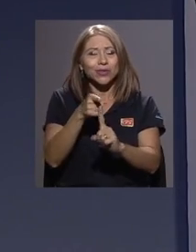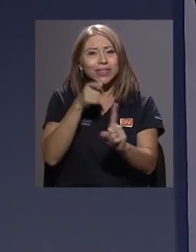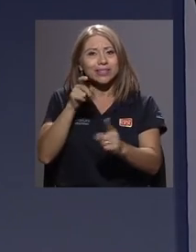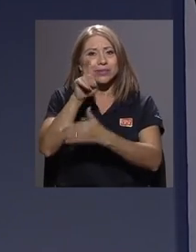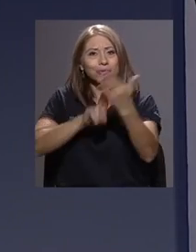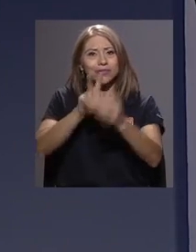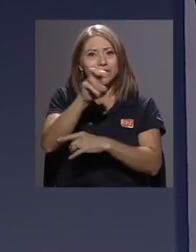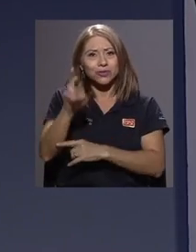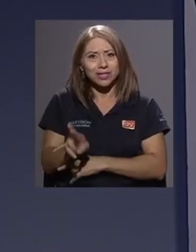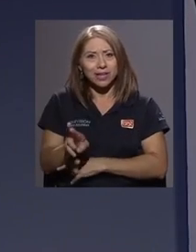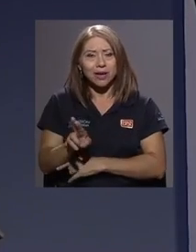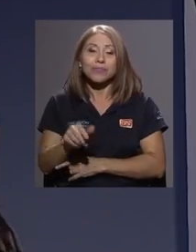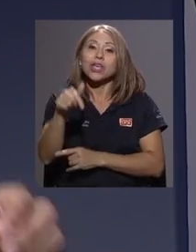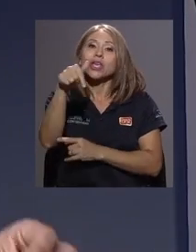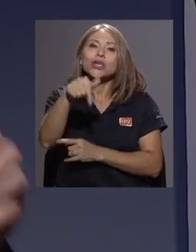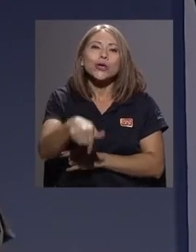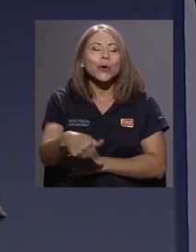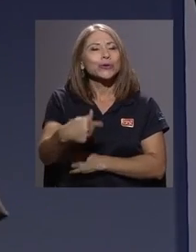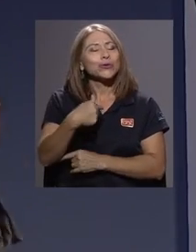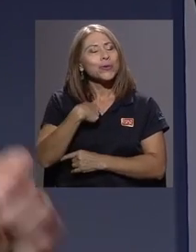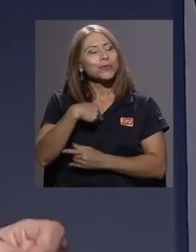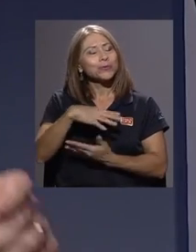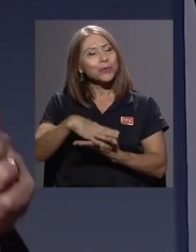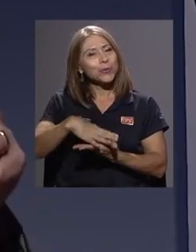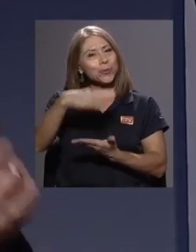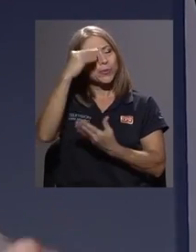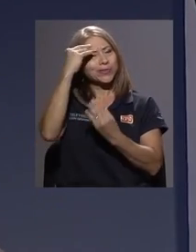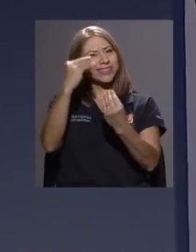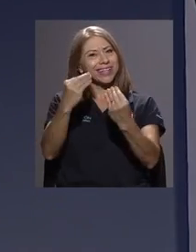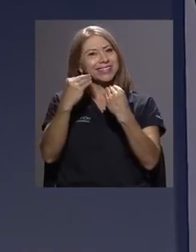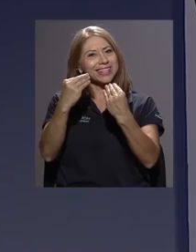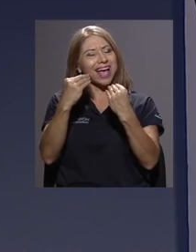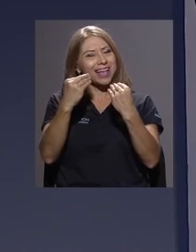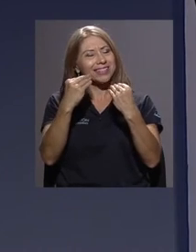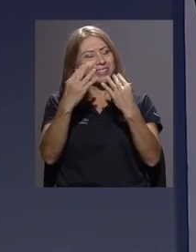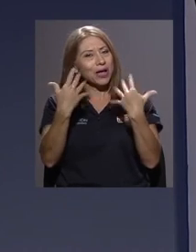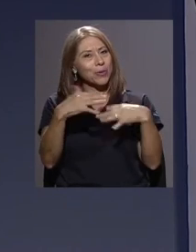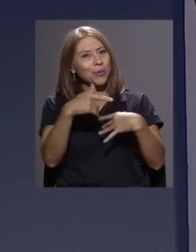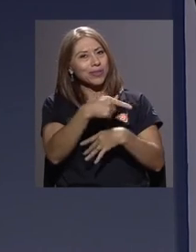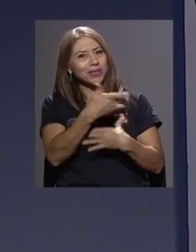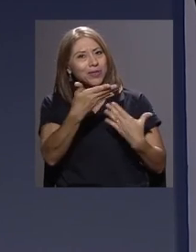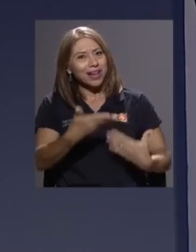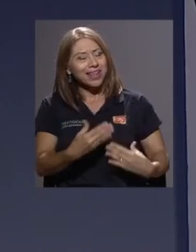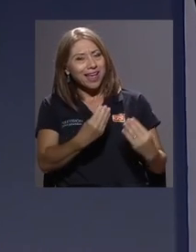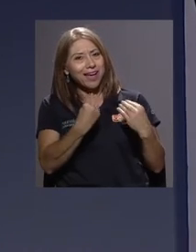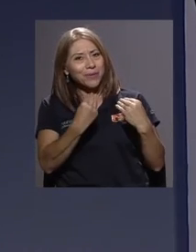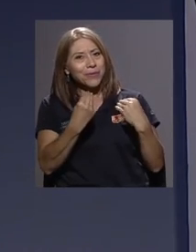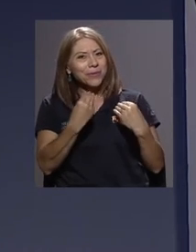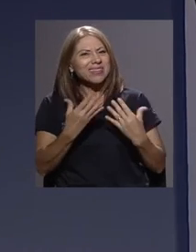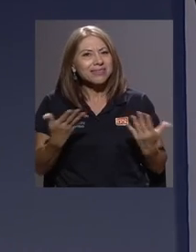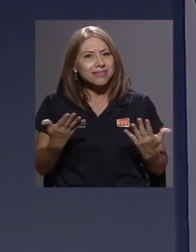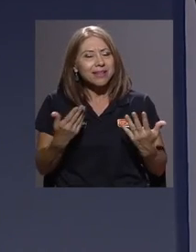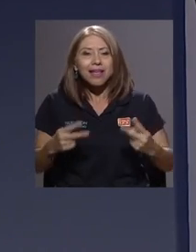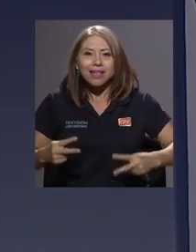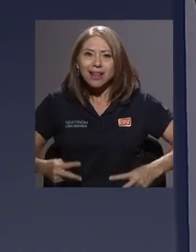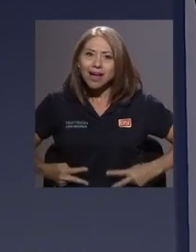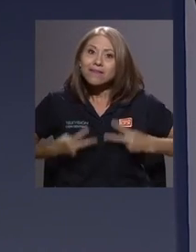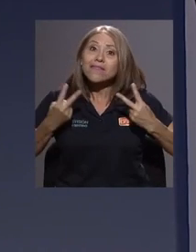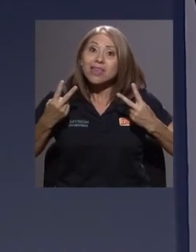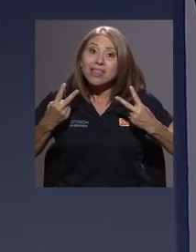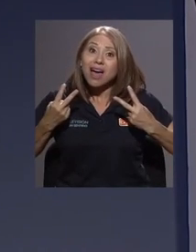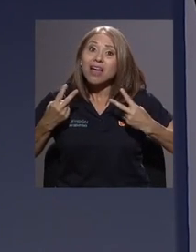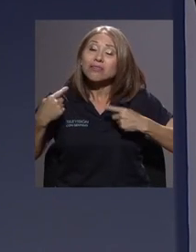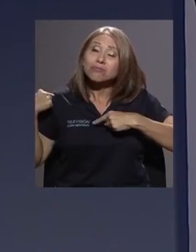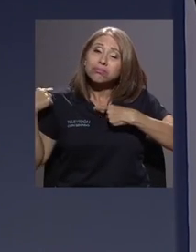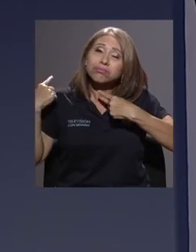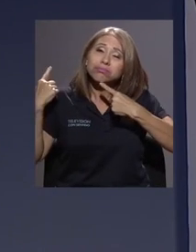y hoy me voy con esa enseñanza fundamental de doña ligia y es que la vida es larga y